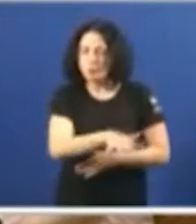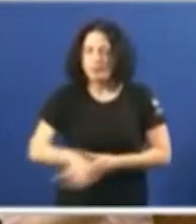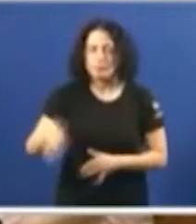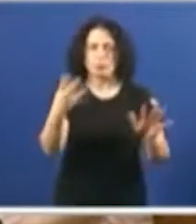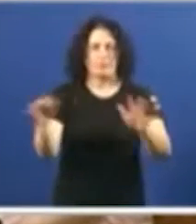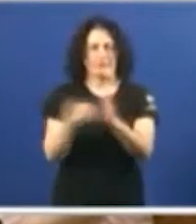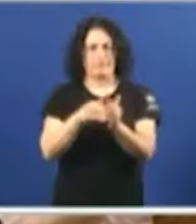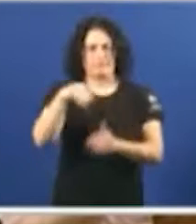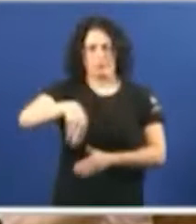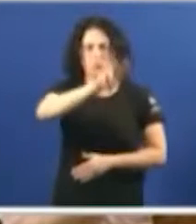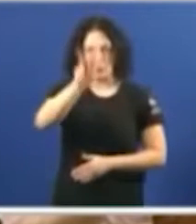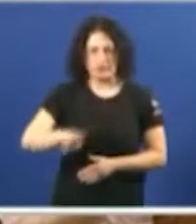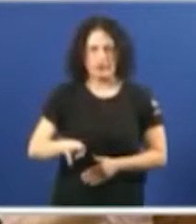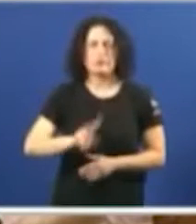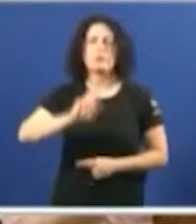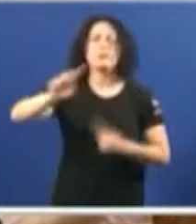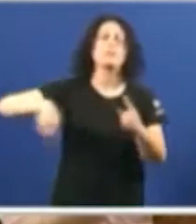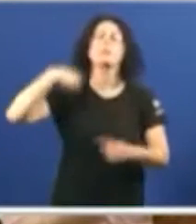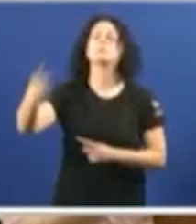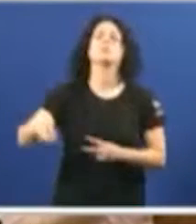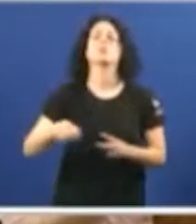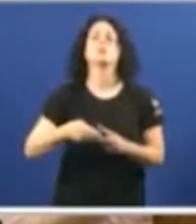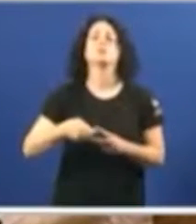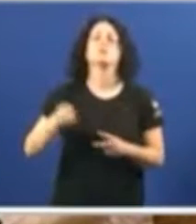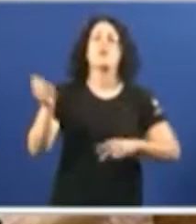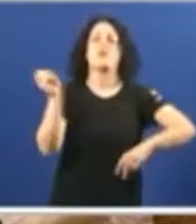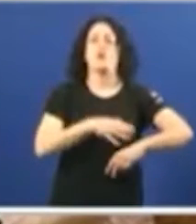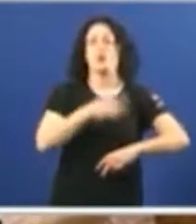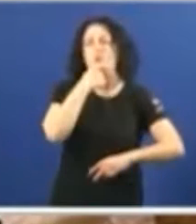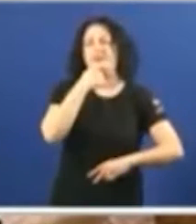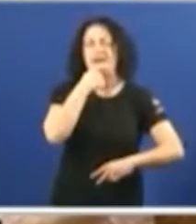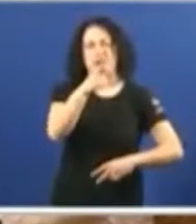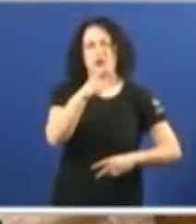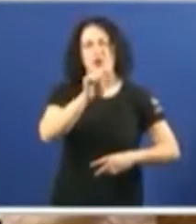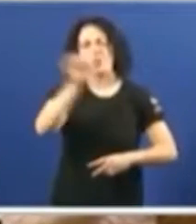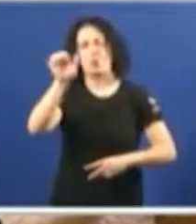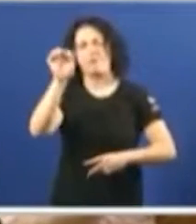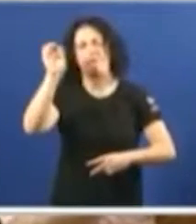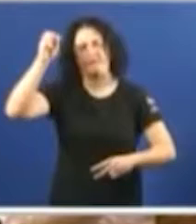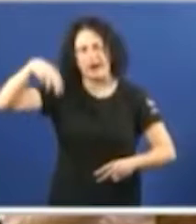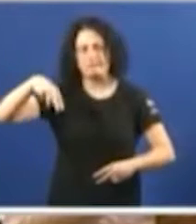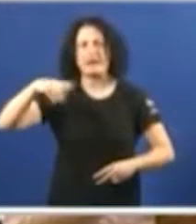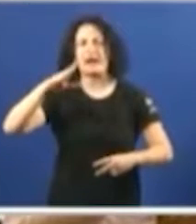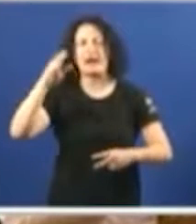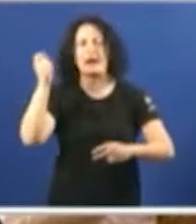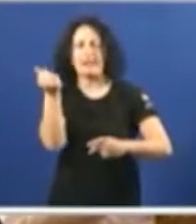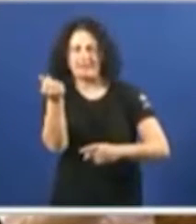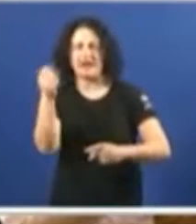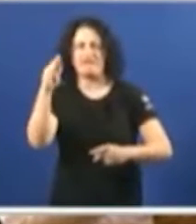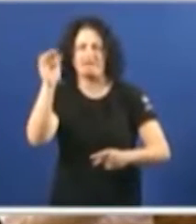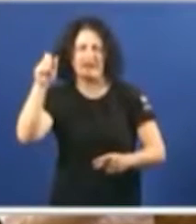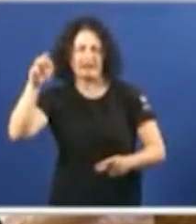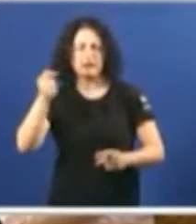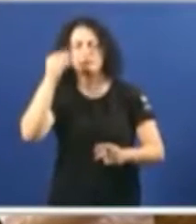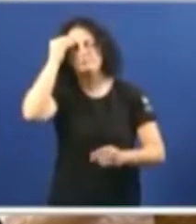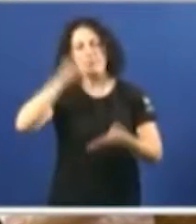metros cuadrados. Depois, o fondo británico Eurofund Capital Partners mantén o plan de construir en